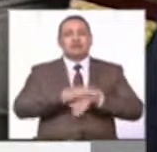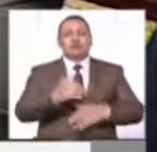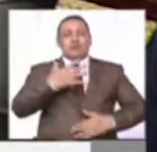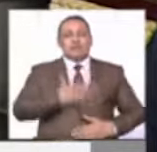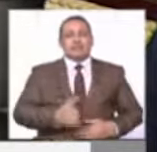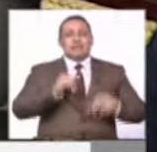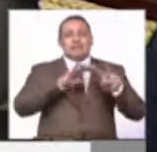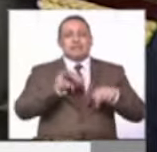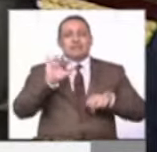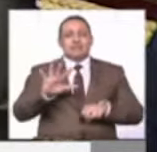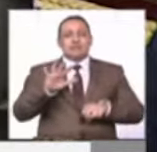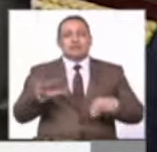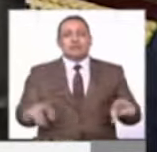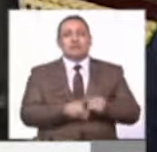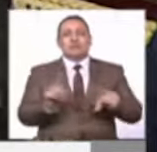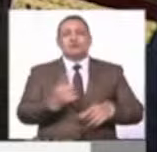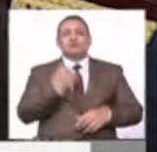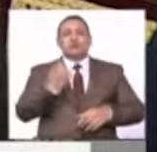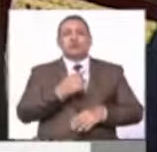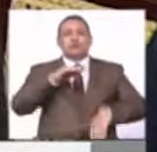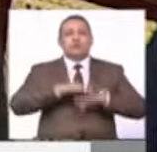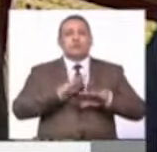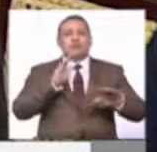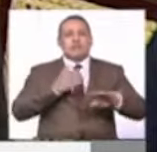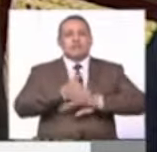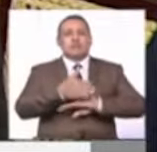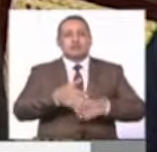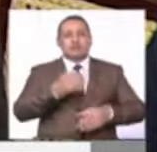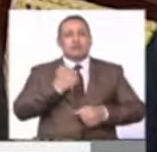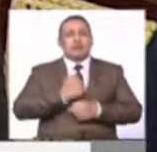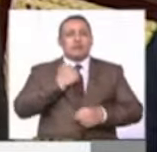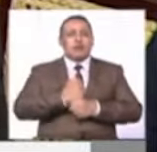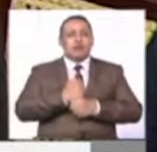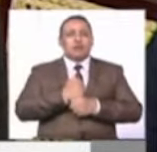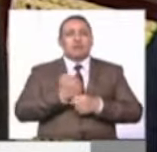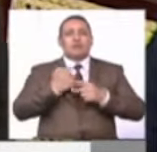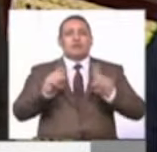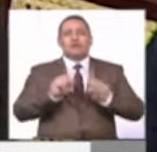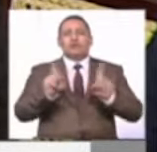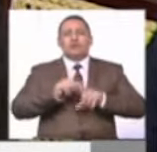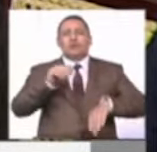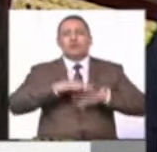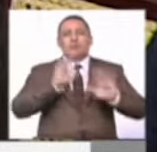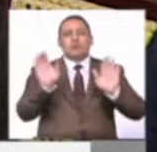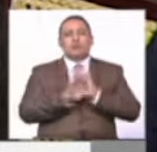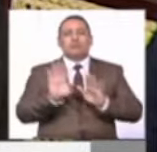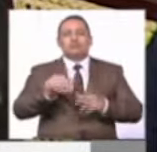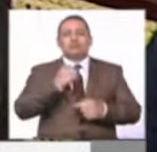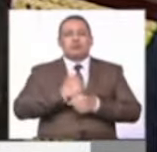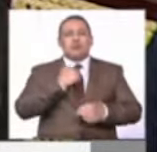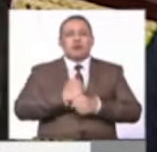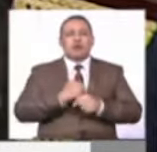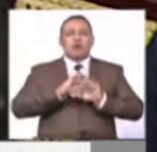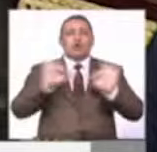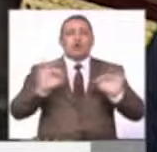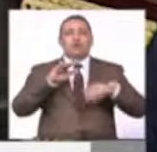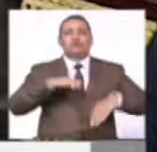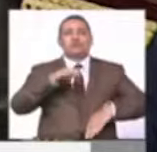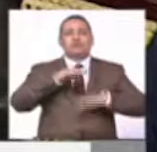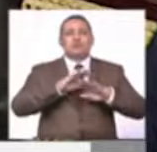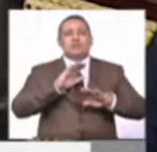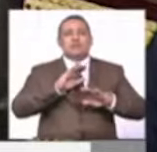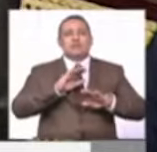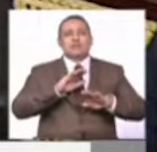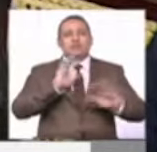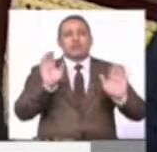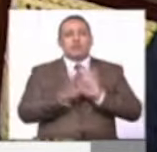75 años es solo un límite de acceso a la función per no un límite para su ejercicio o si es un límite